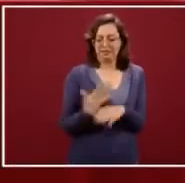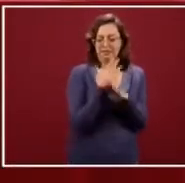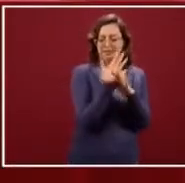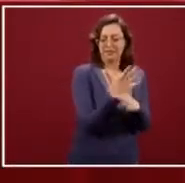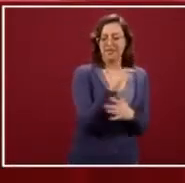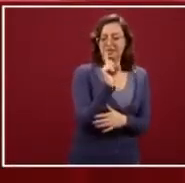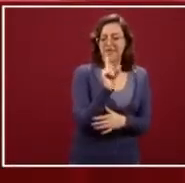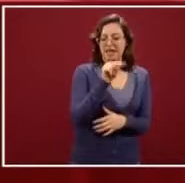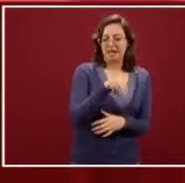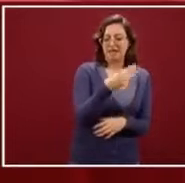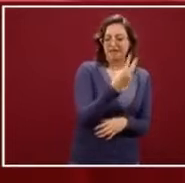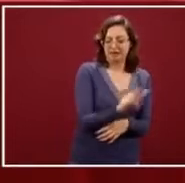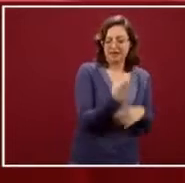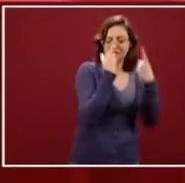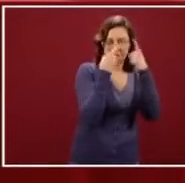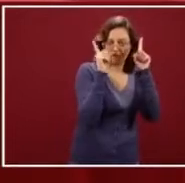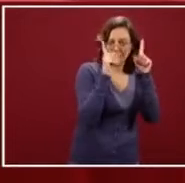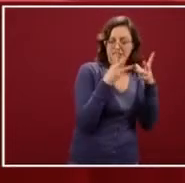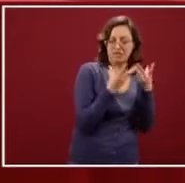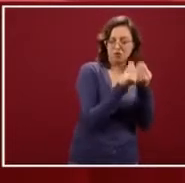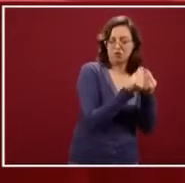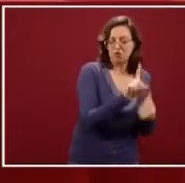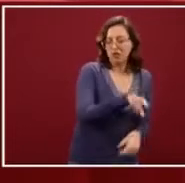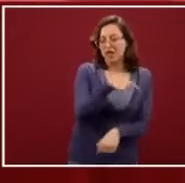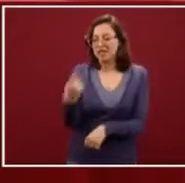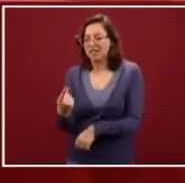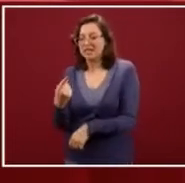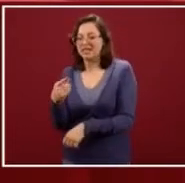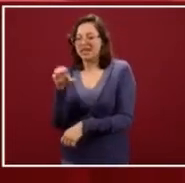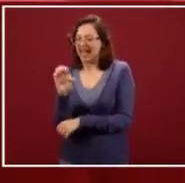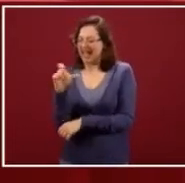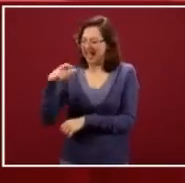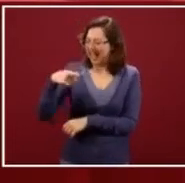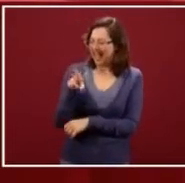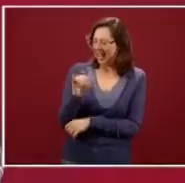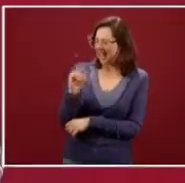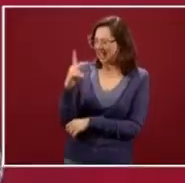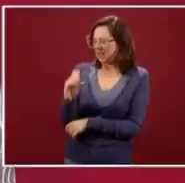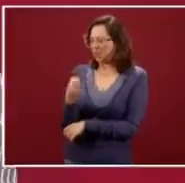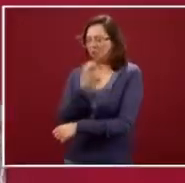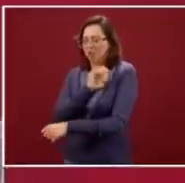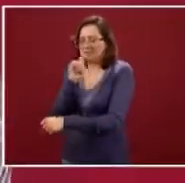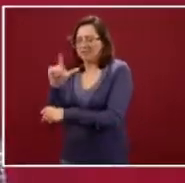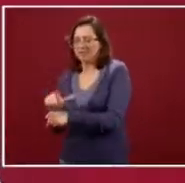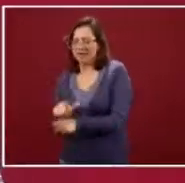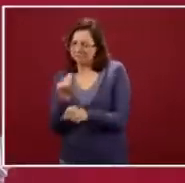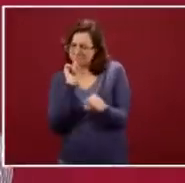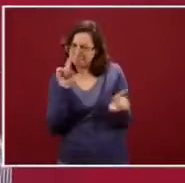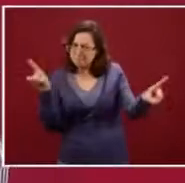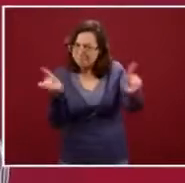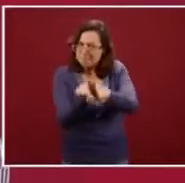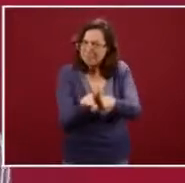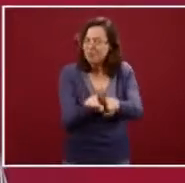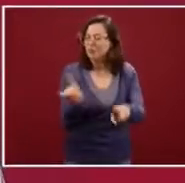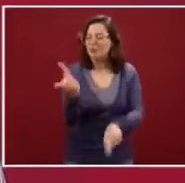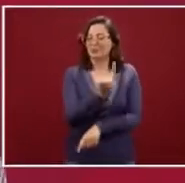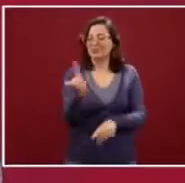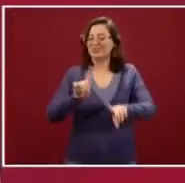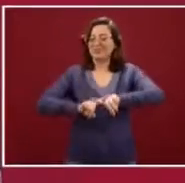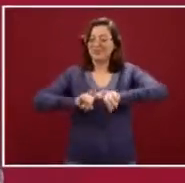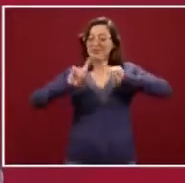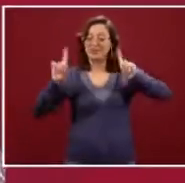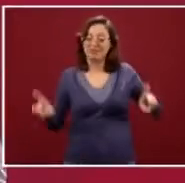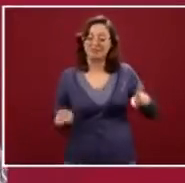el plan Marina, con la palabra o concepto de equipos especiales. No deben confundirse. El plan Marina y el